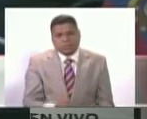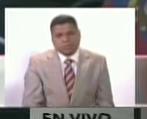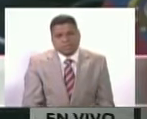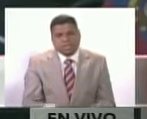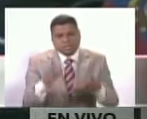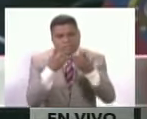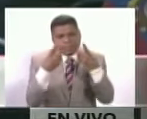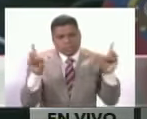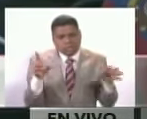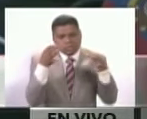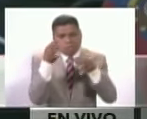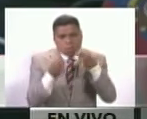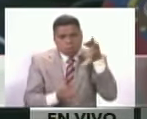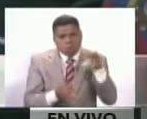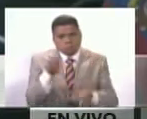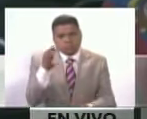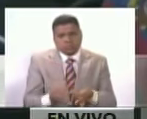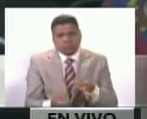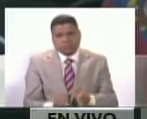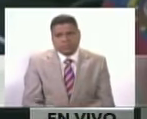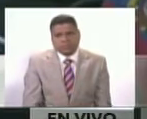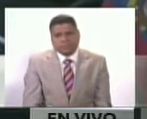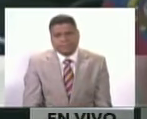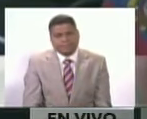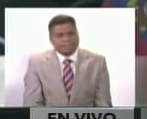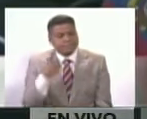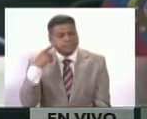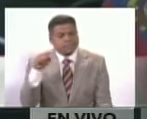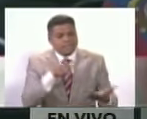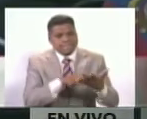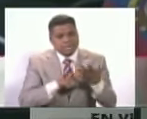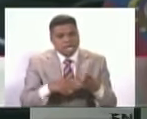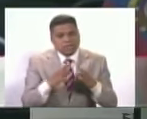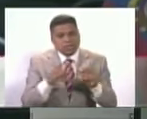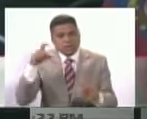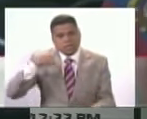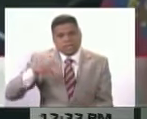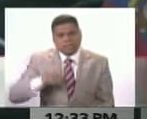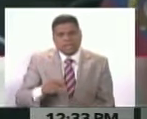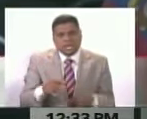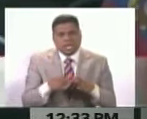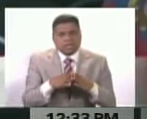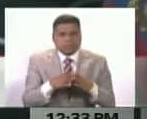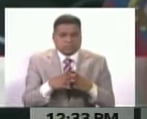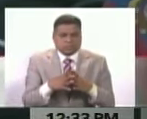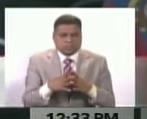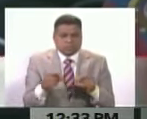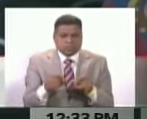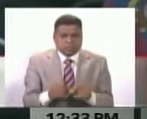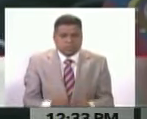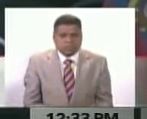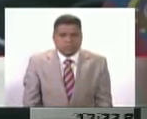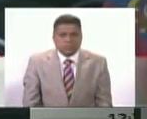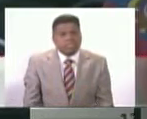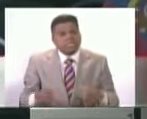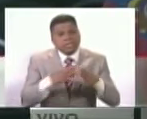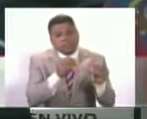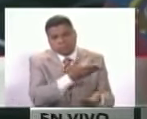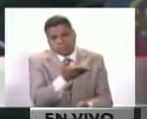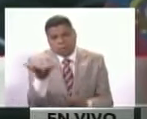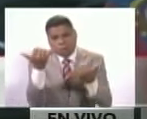más justo, que tome en cuenta las necesidades y las preferencias de todas y de todos.